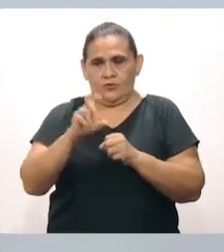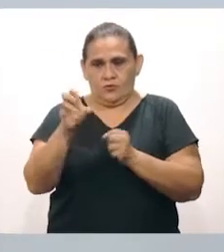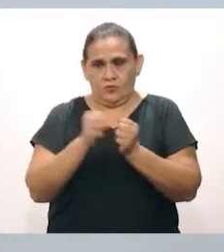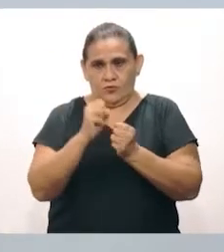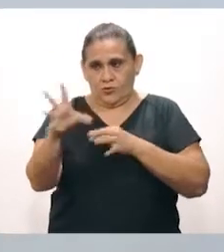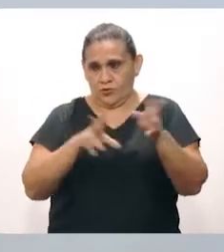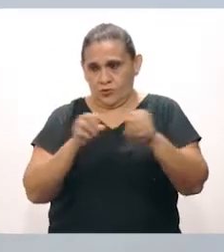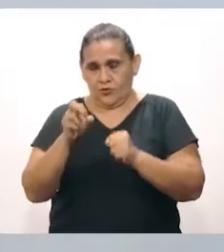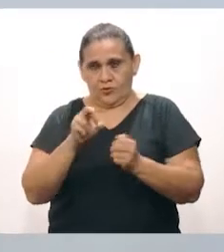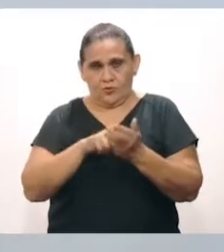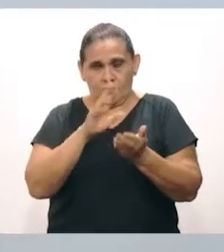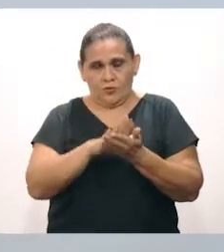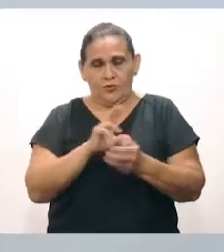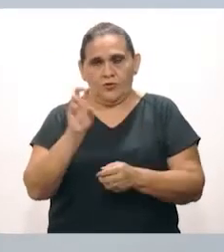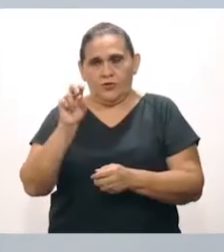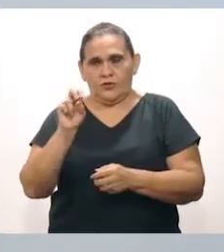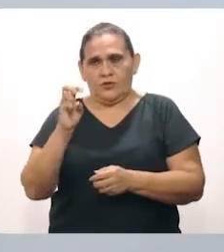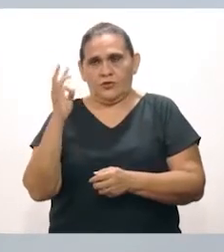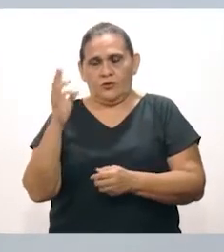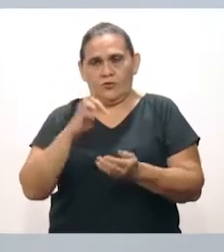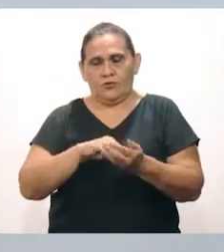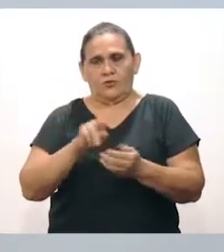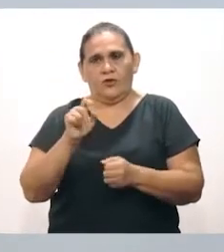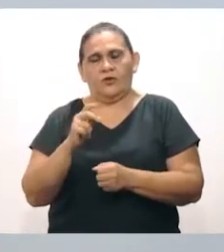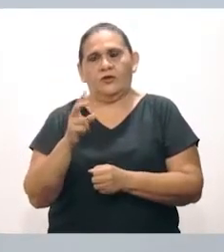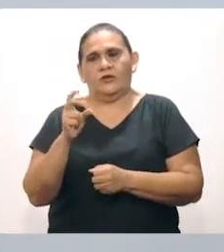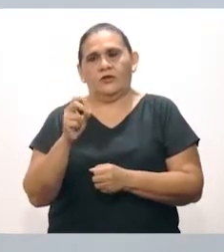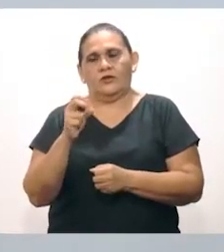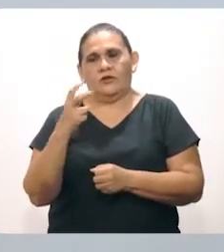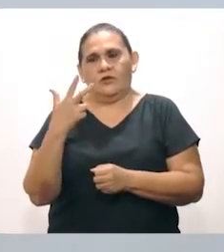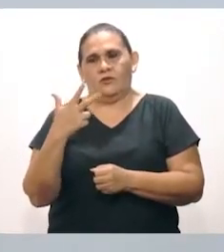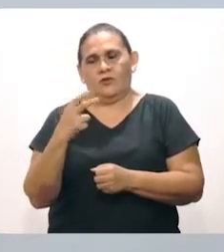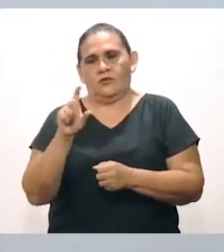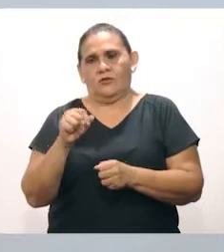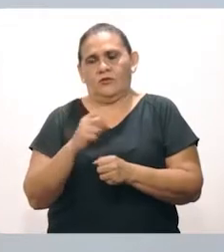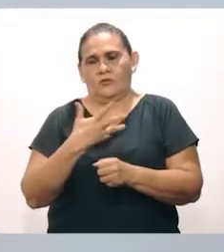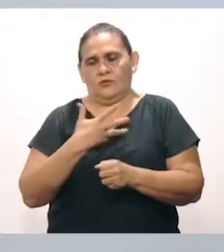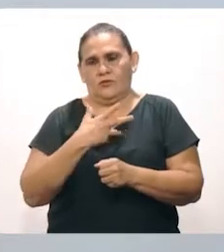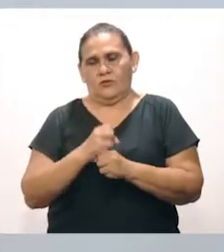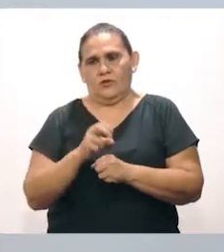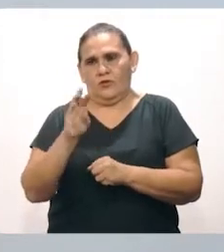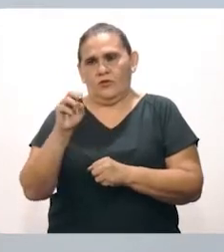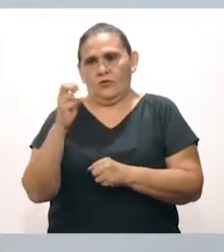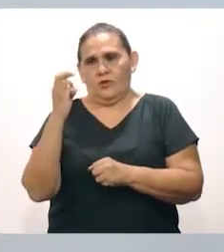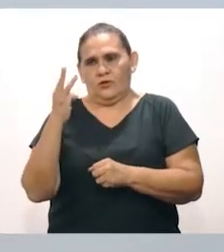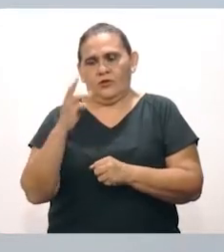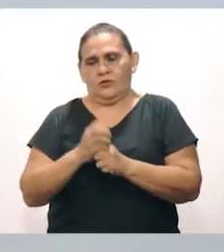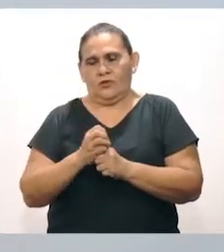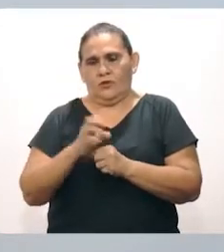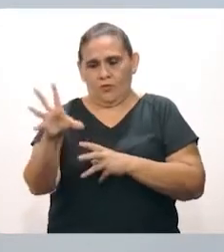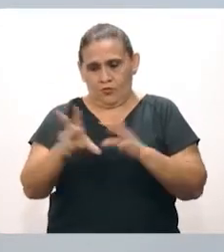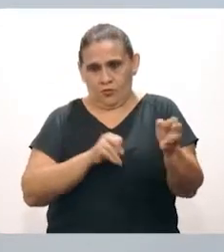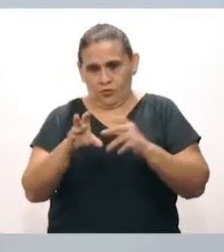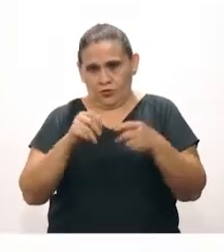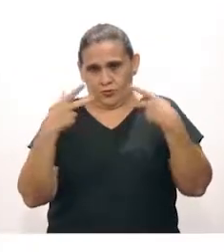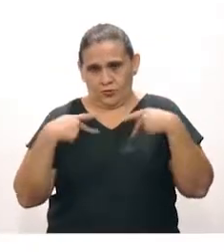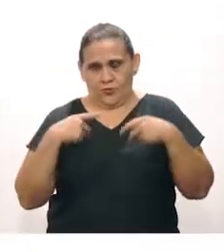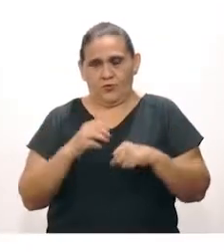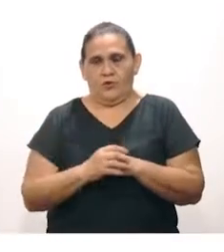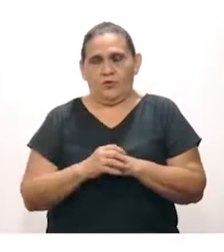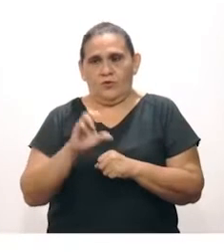contagios registrados, que es 34.544. Hoy se detectaron 93 nuevos contagios de